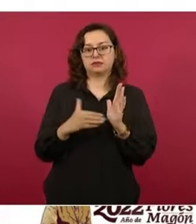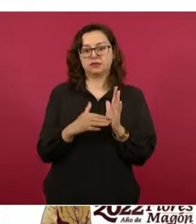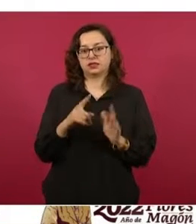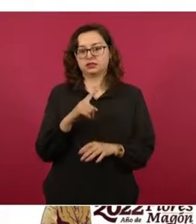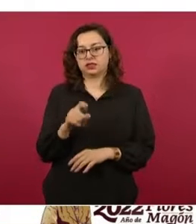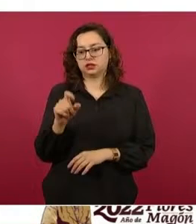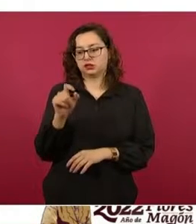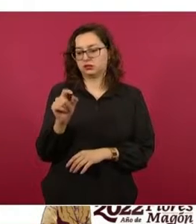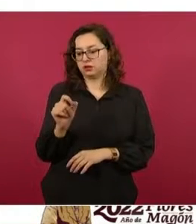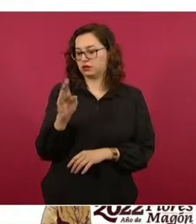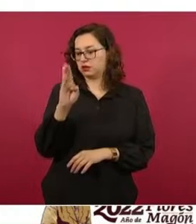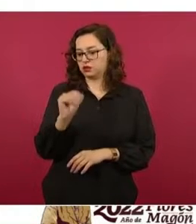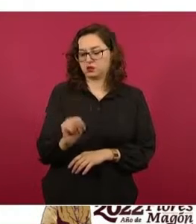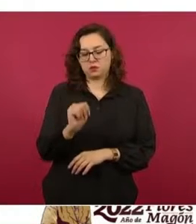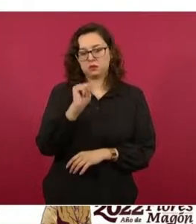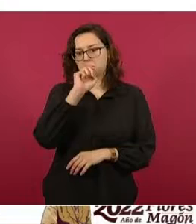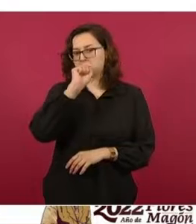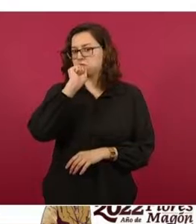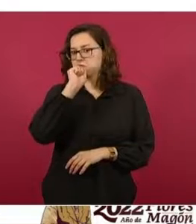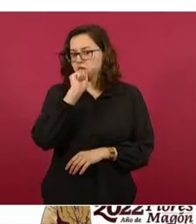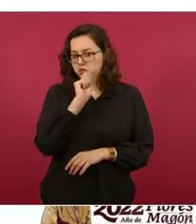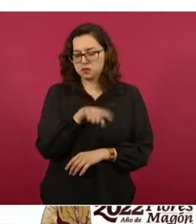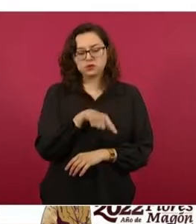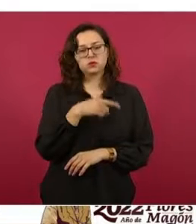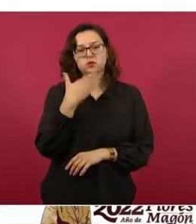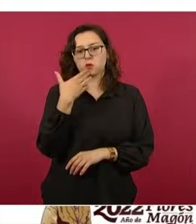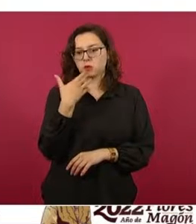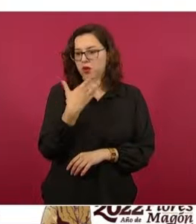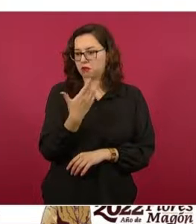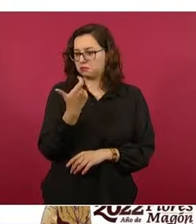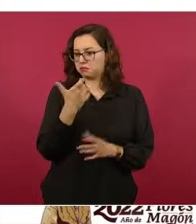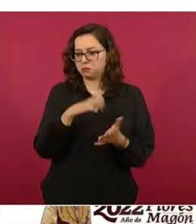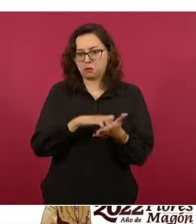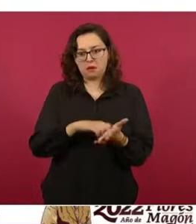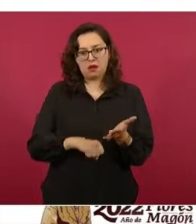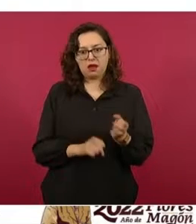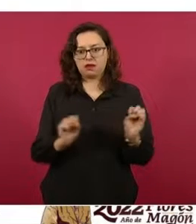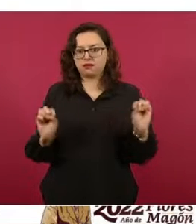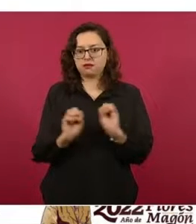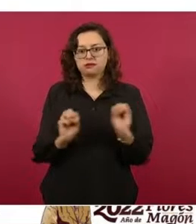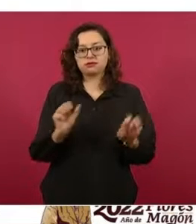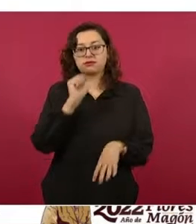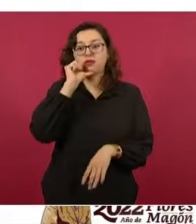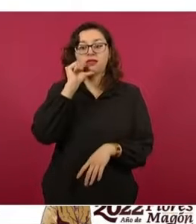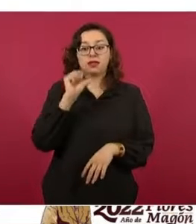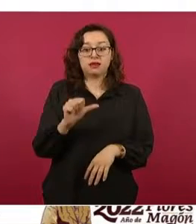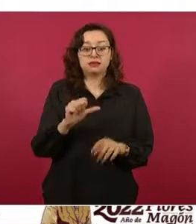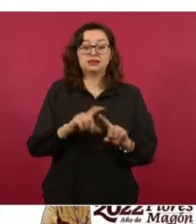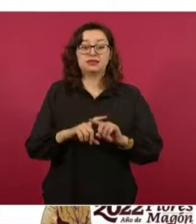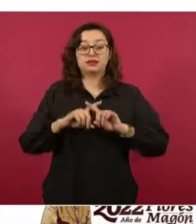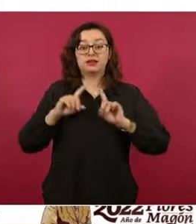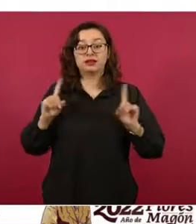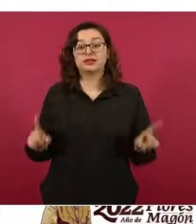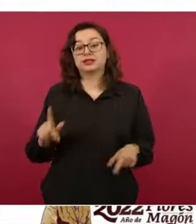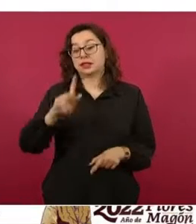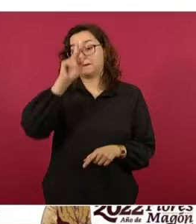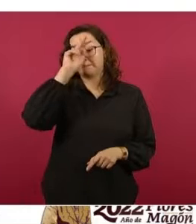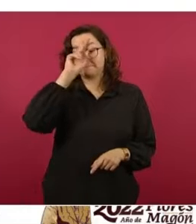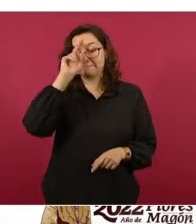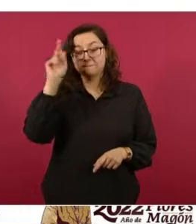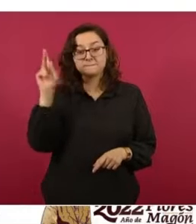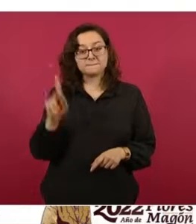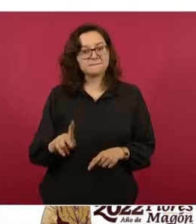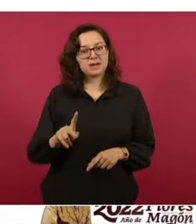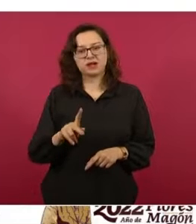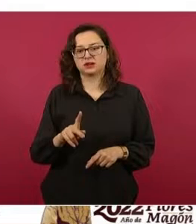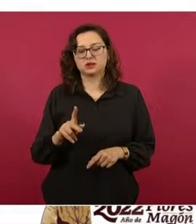7,129 pesos con 50 centavos, mismo tipo de cambio, 20.37, y no cobra comisión. Y aquí la peor opción, la